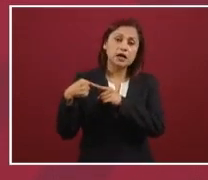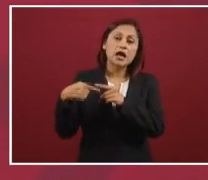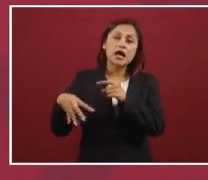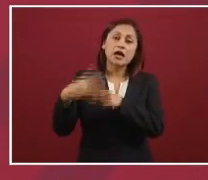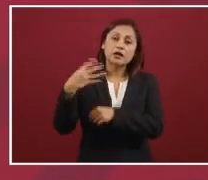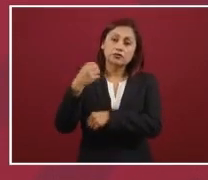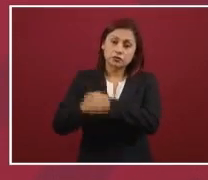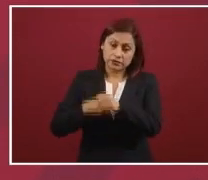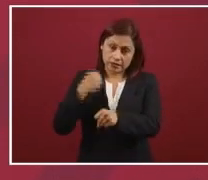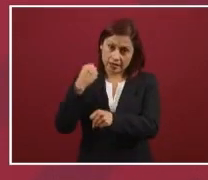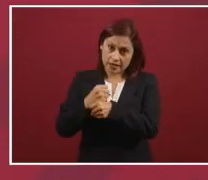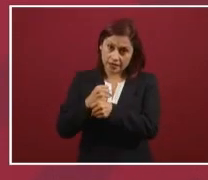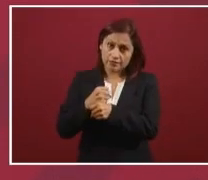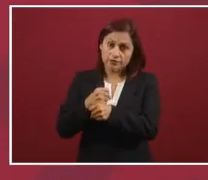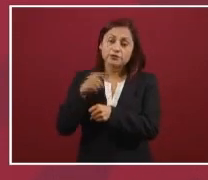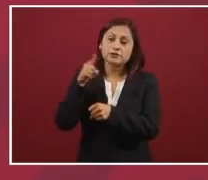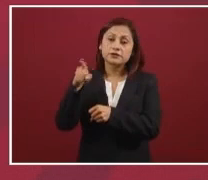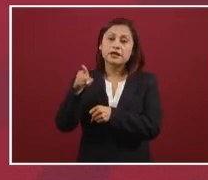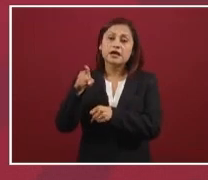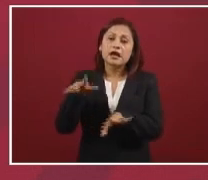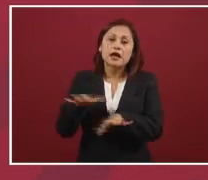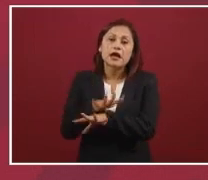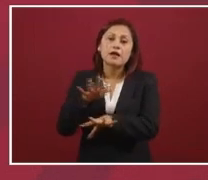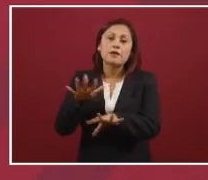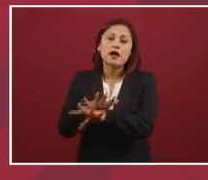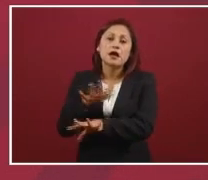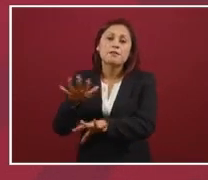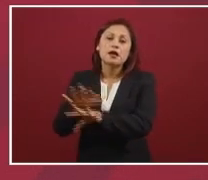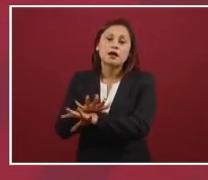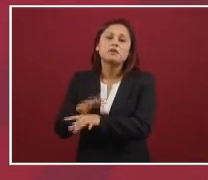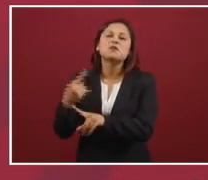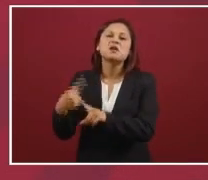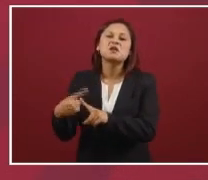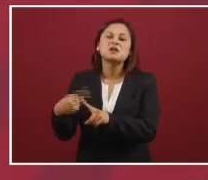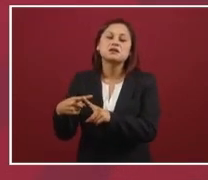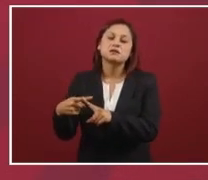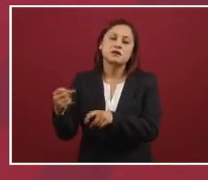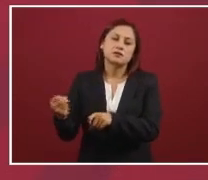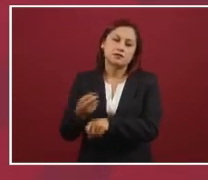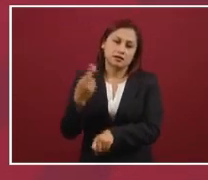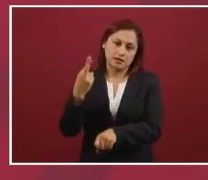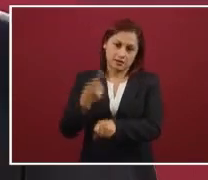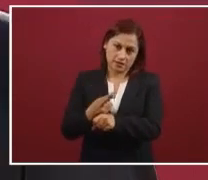30 veces de secretario de Hacienda.